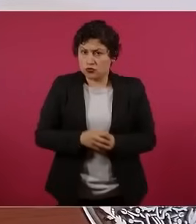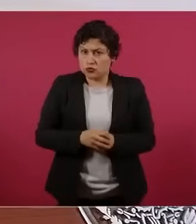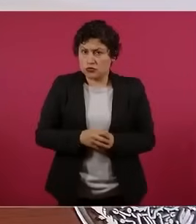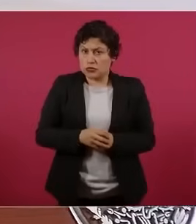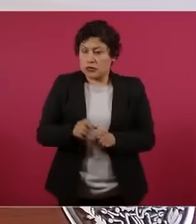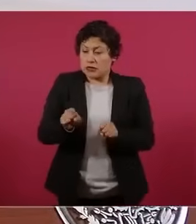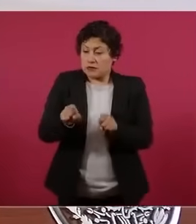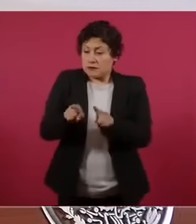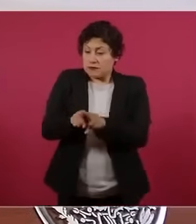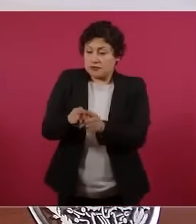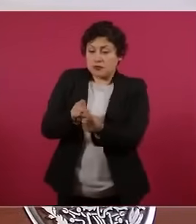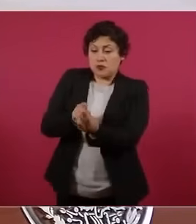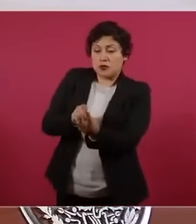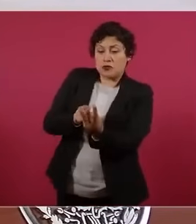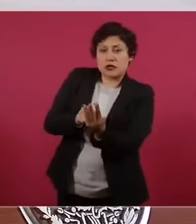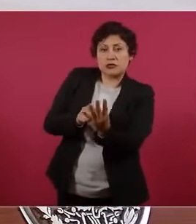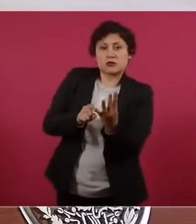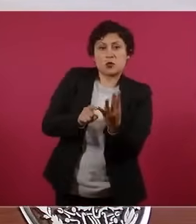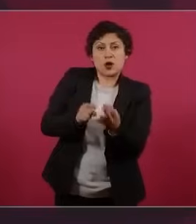electorales.